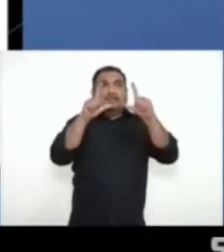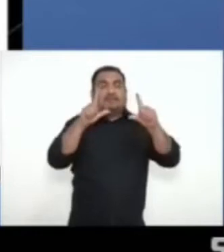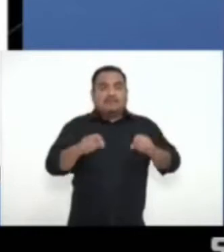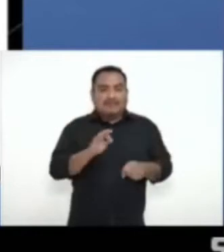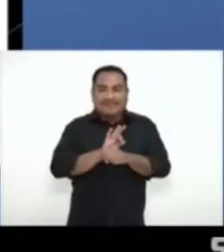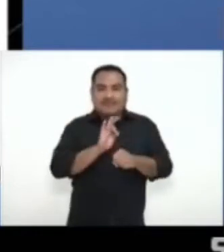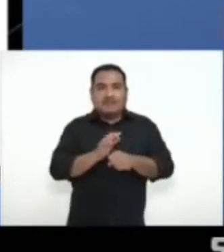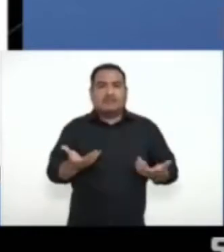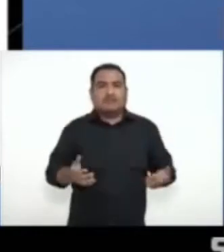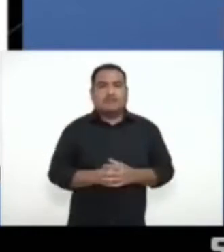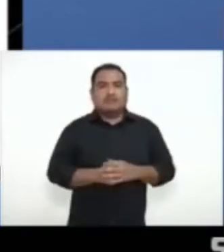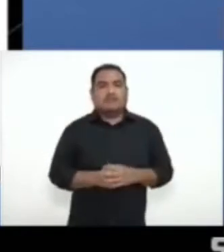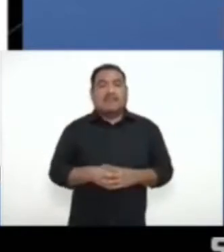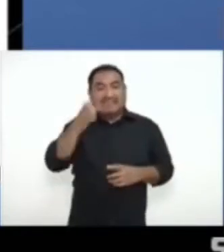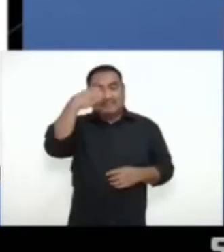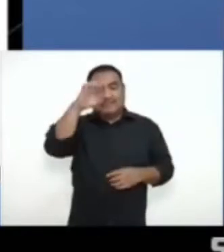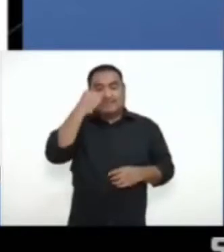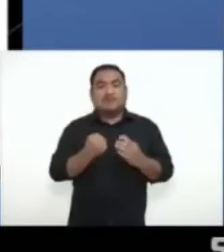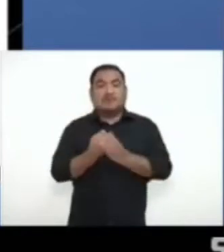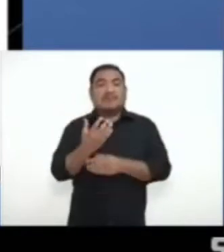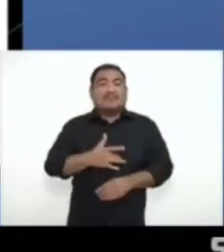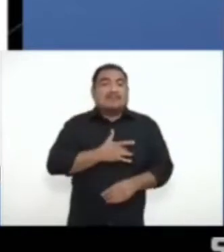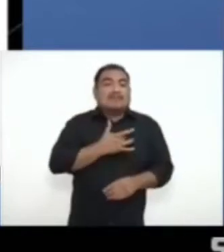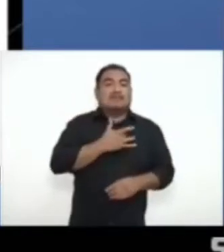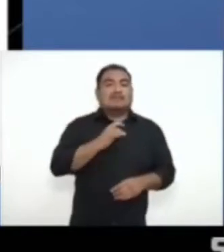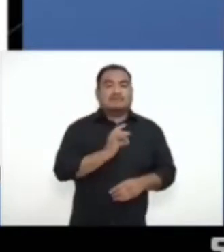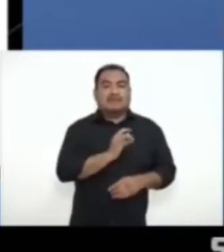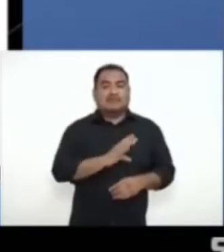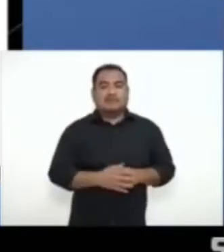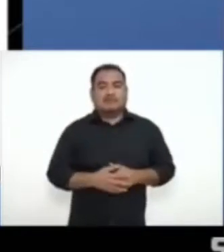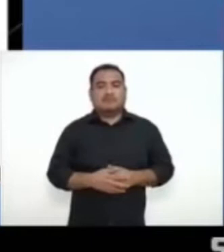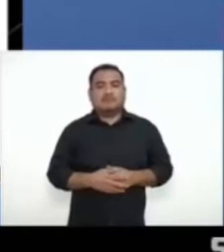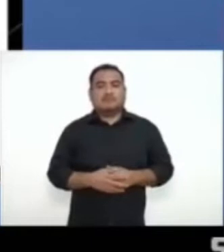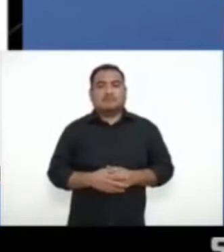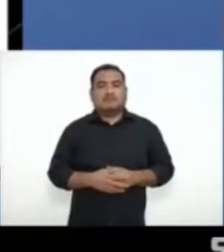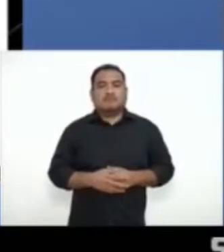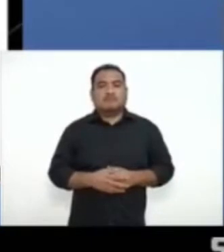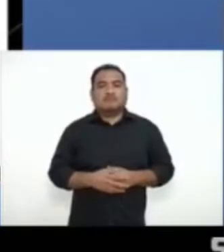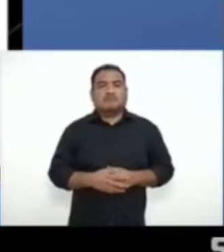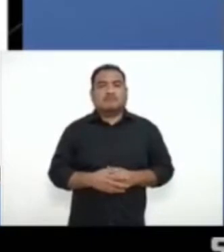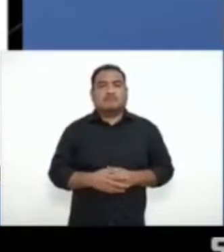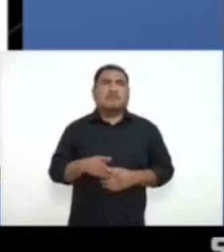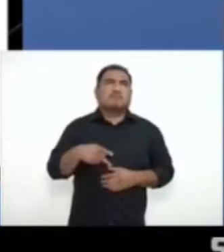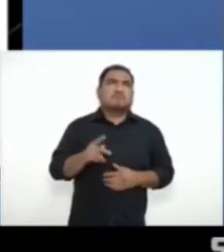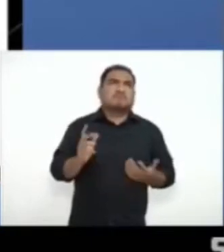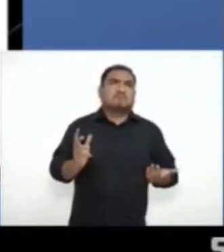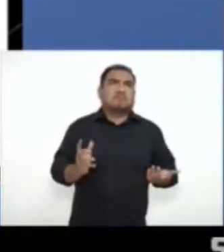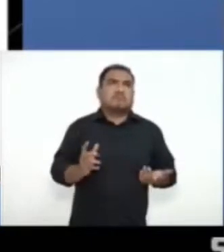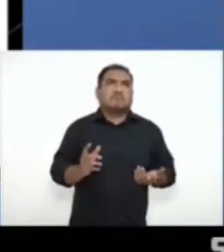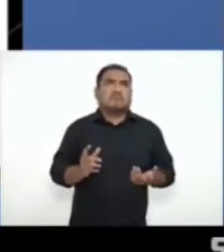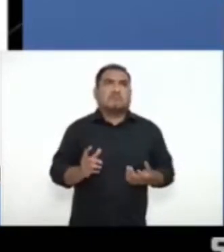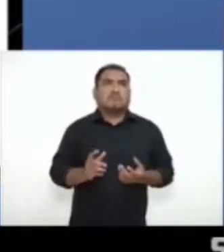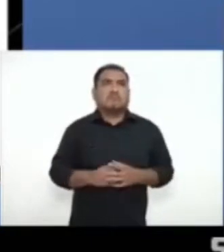un evento que nos genera miedo. Cuando es algo que la vida no nos va en